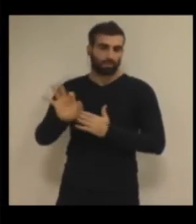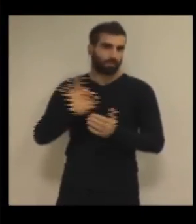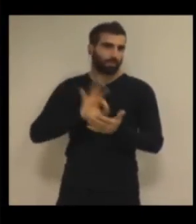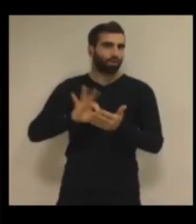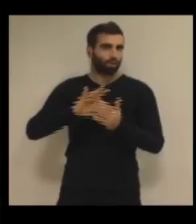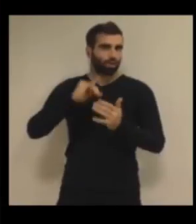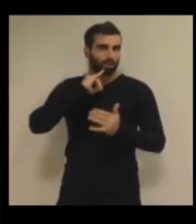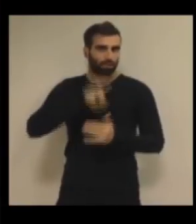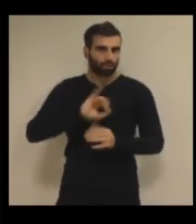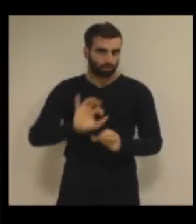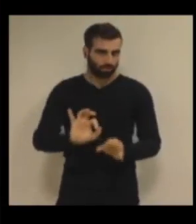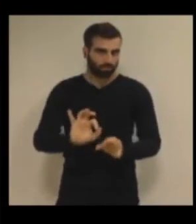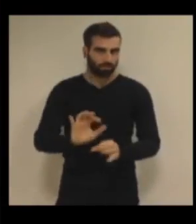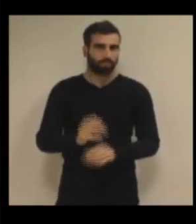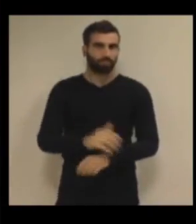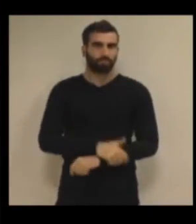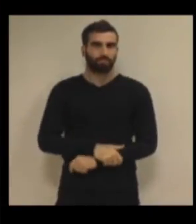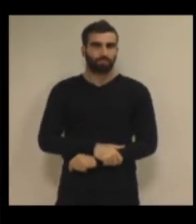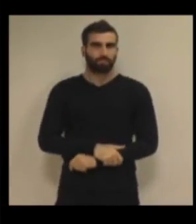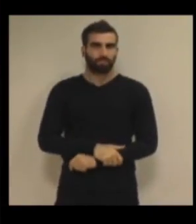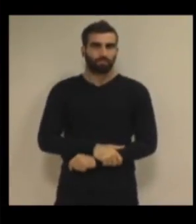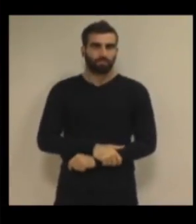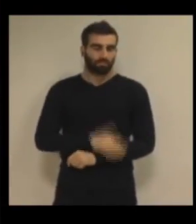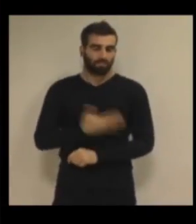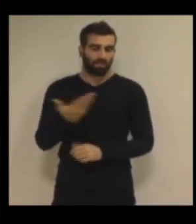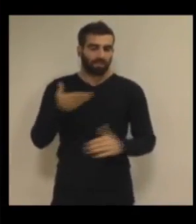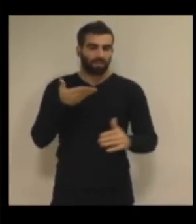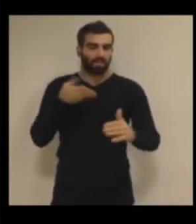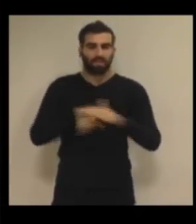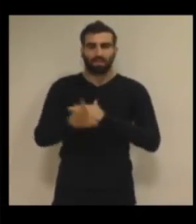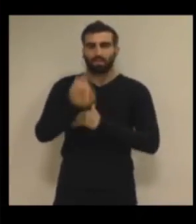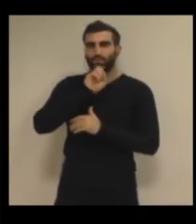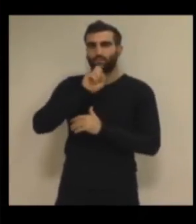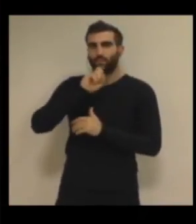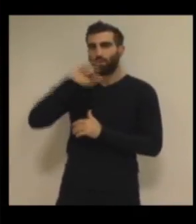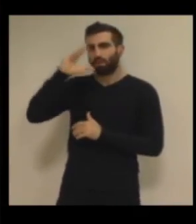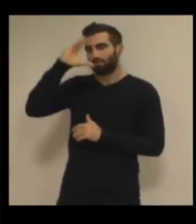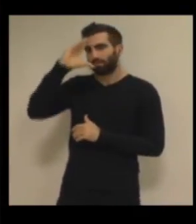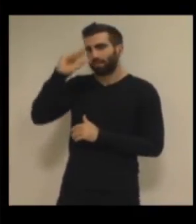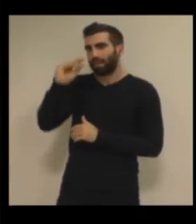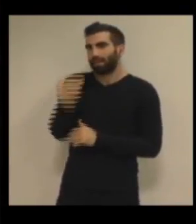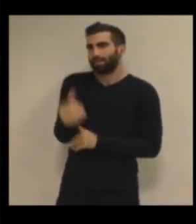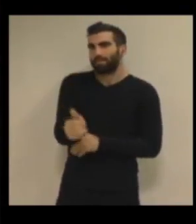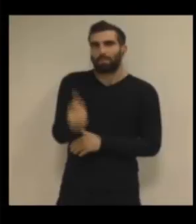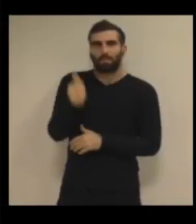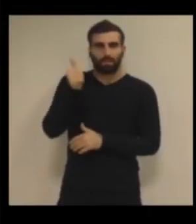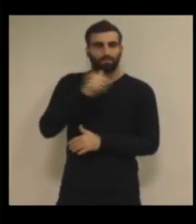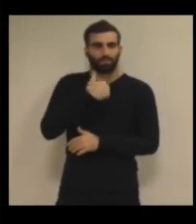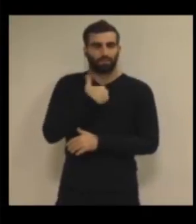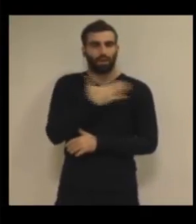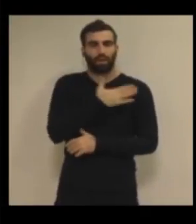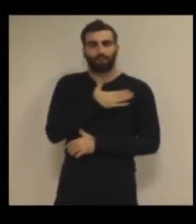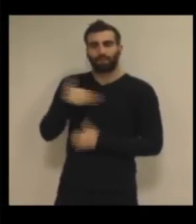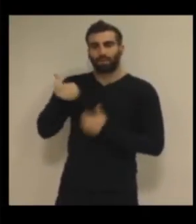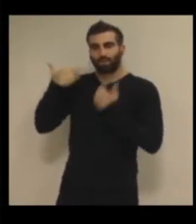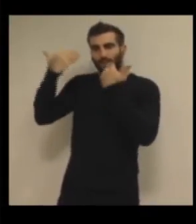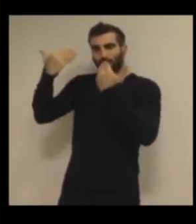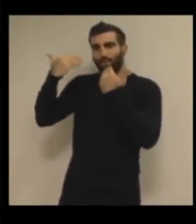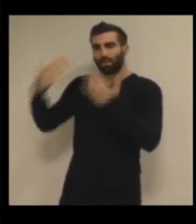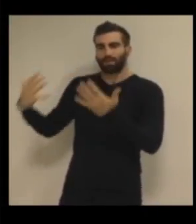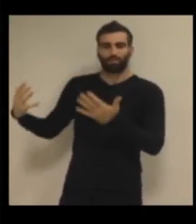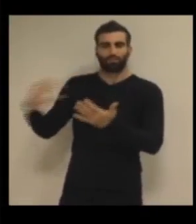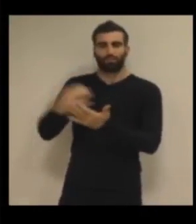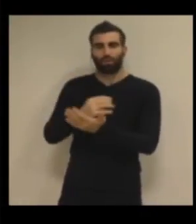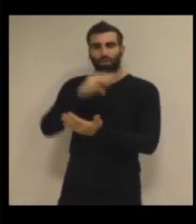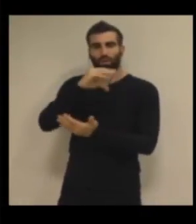electrónicos, de manera lo más inteligente posible. Y en ese sentido, daros la enhorabuena a todos, a Clara, a